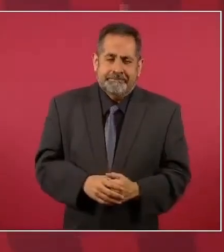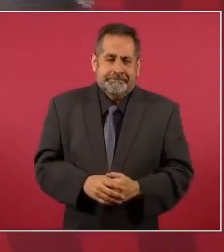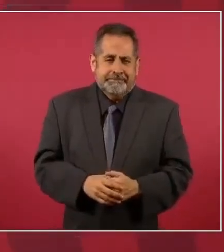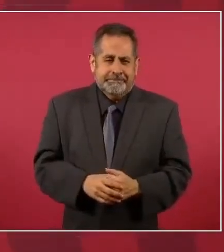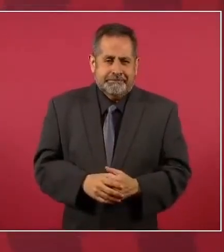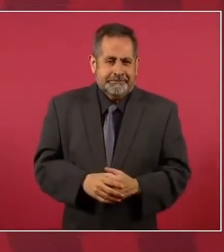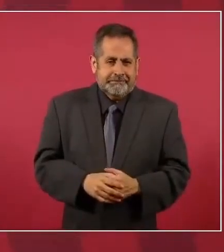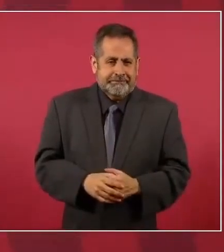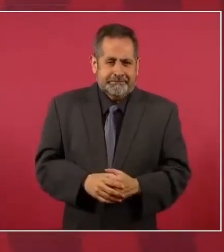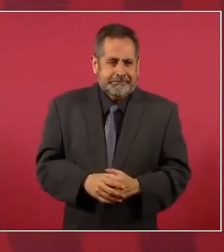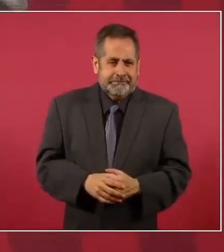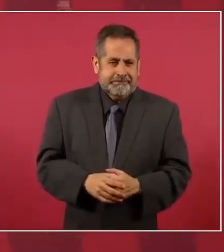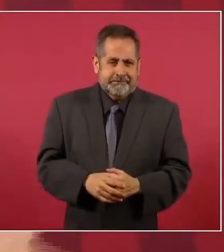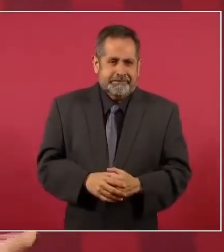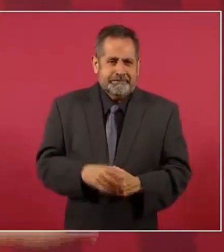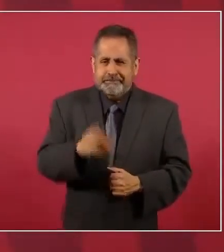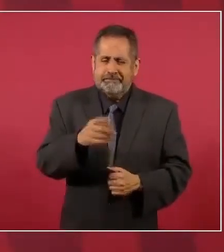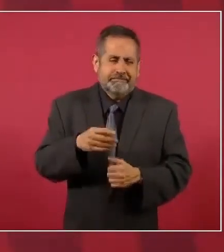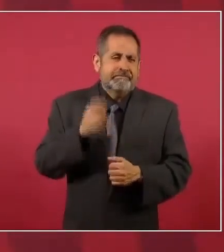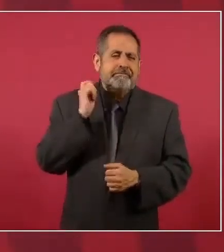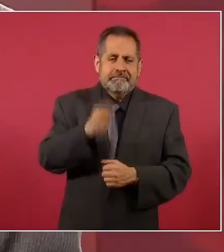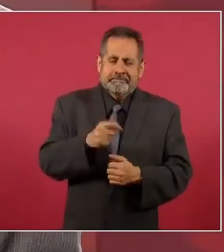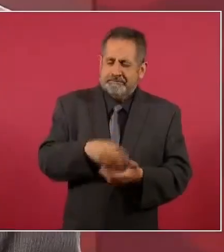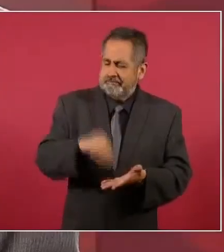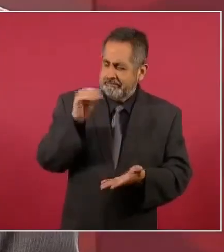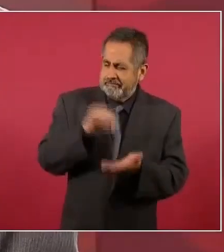pues es mantener